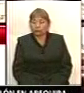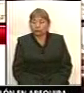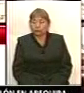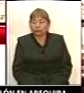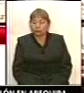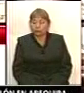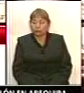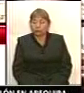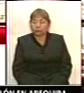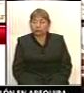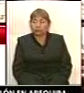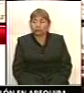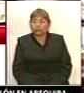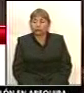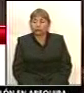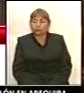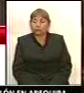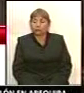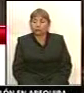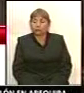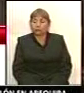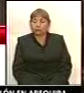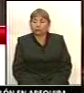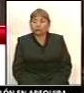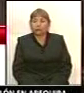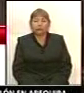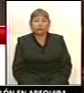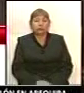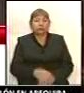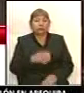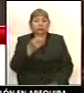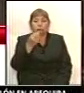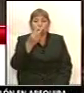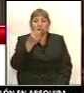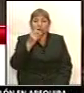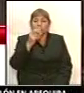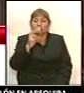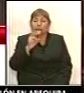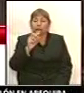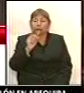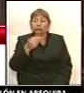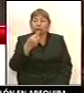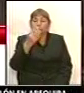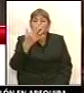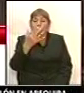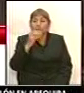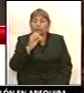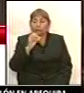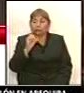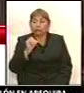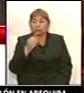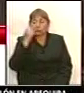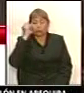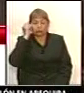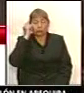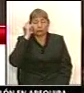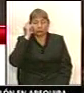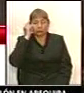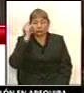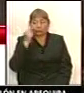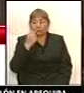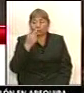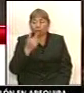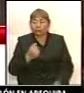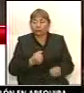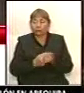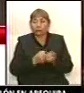Para terminar. Por hectárea era 12.500 nuevos soles. En tal sentido, si la